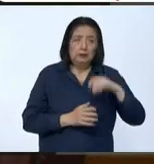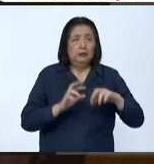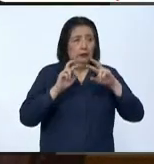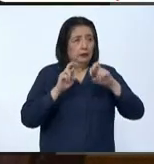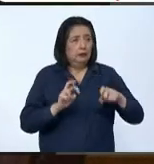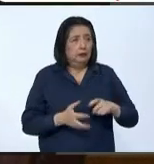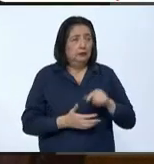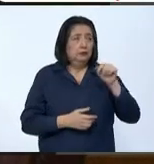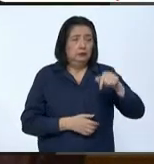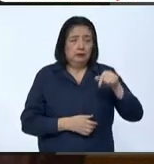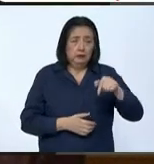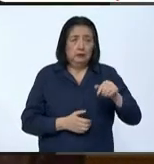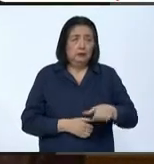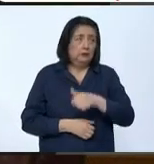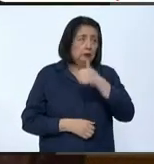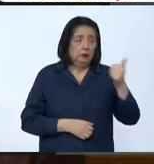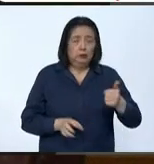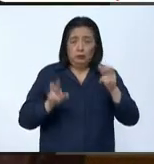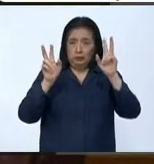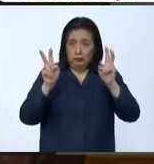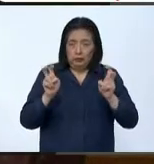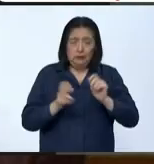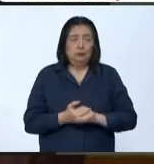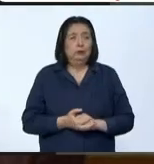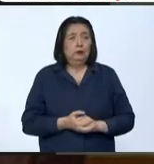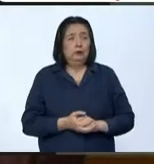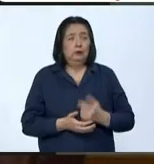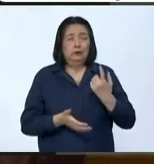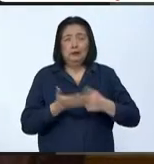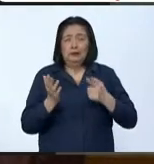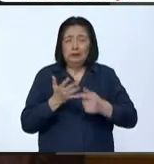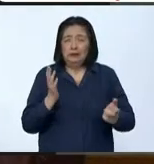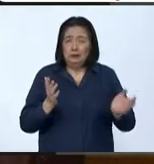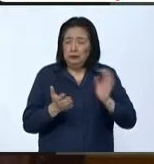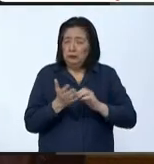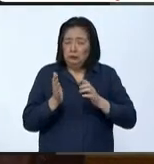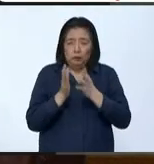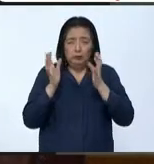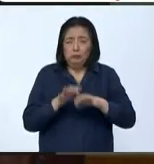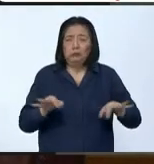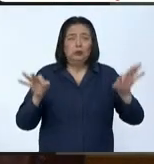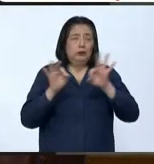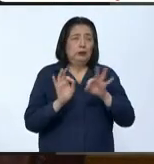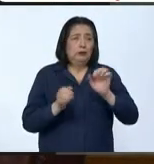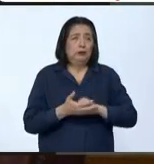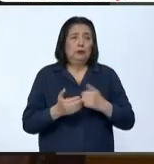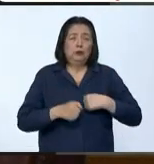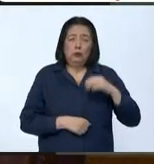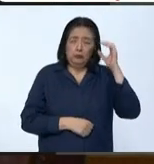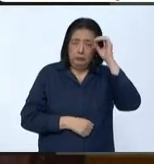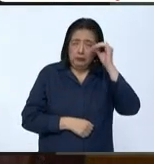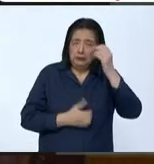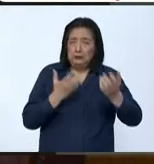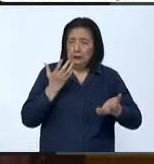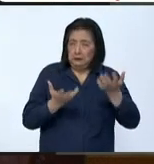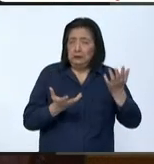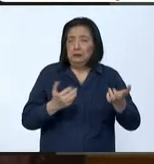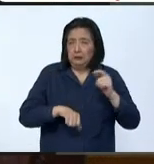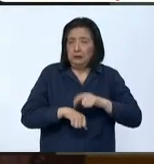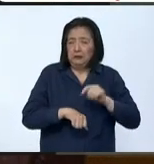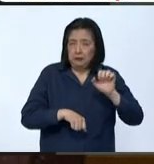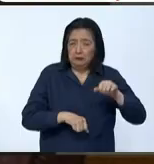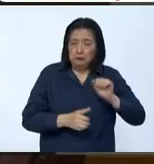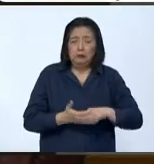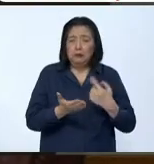sobre este y otros asuntos de la más alta importancia opina que quizás sea el momento